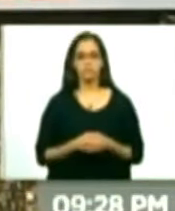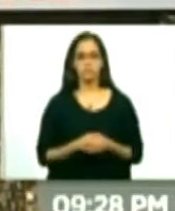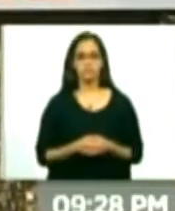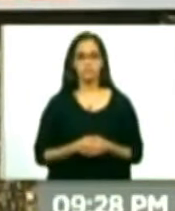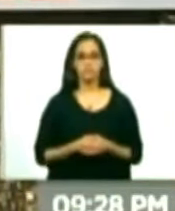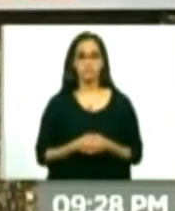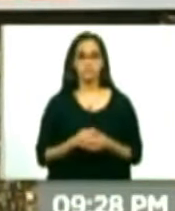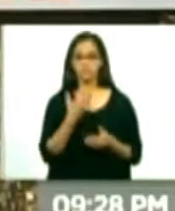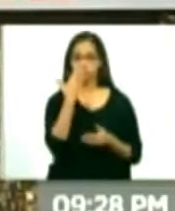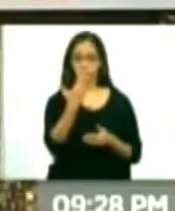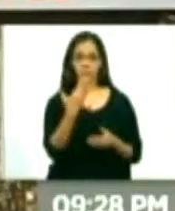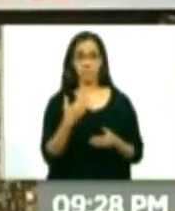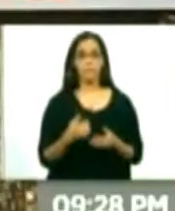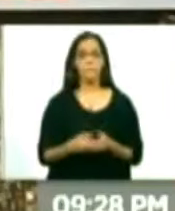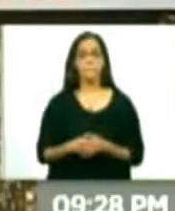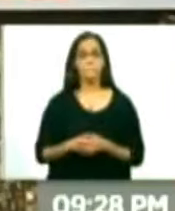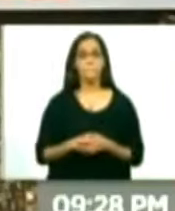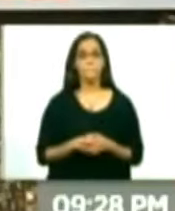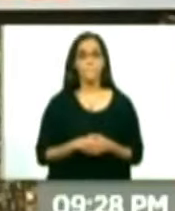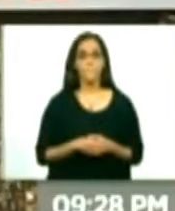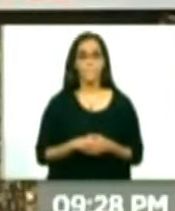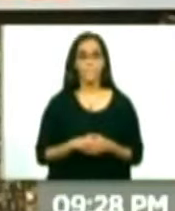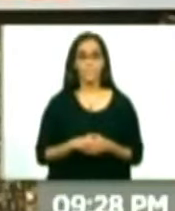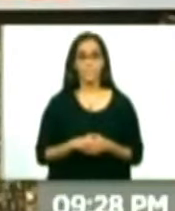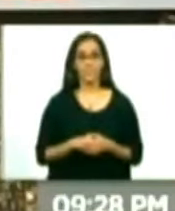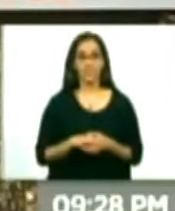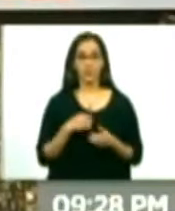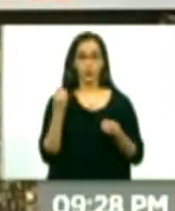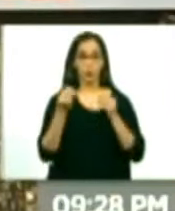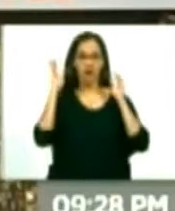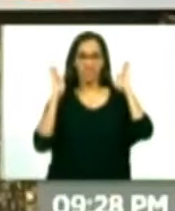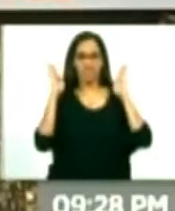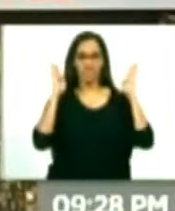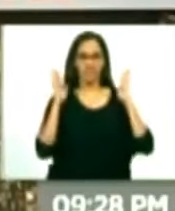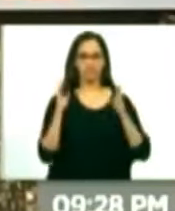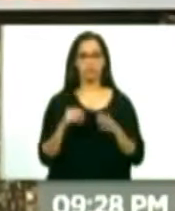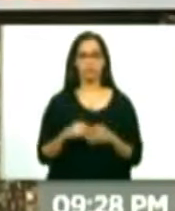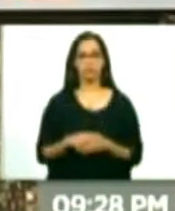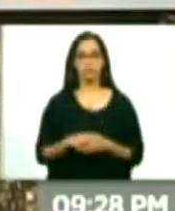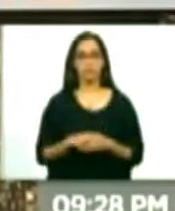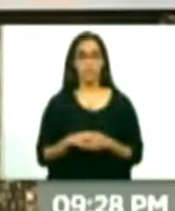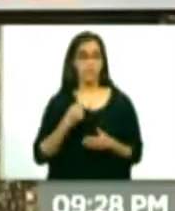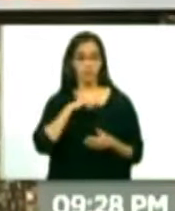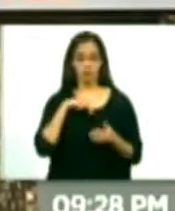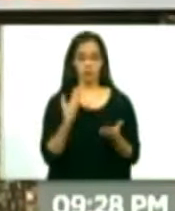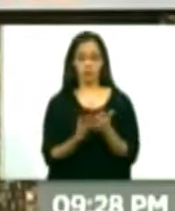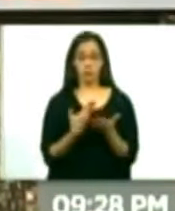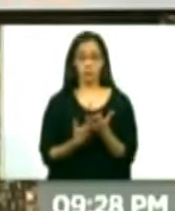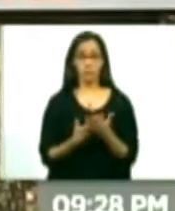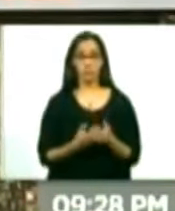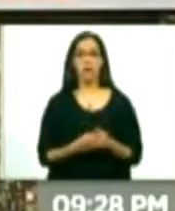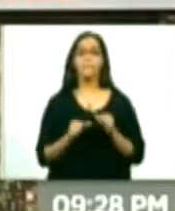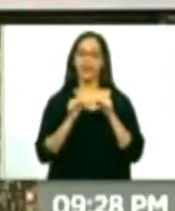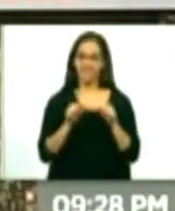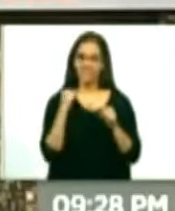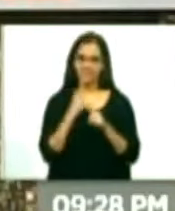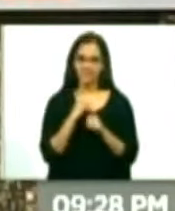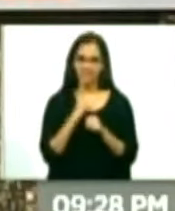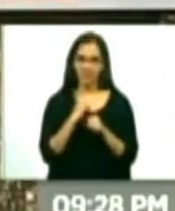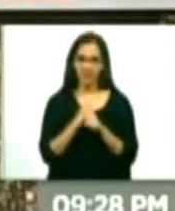al frente, como candidatos y candidatas. Esa es nuestra propuesta para seguir trabajando,